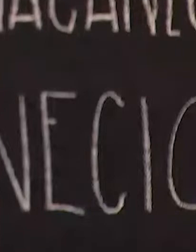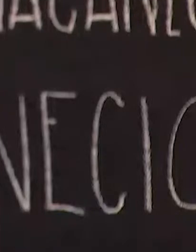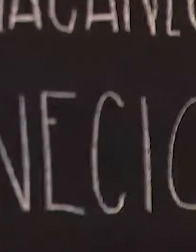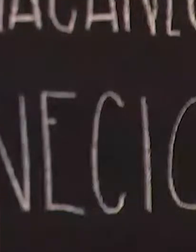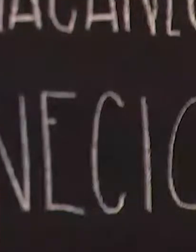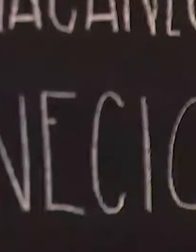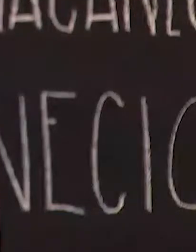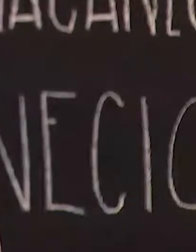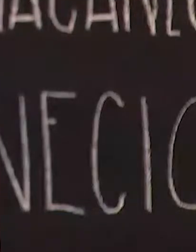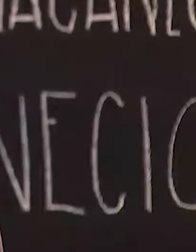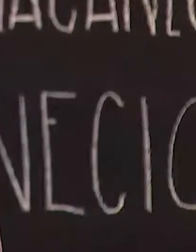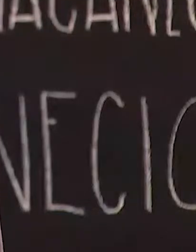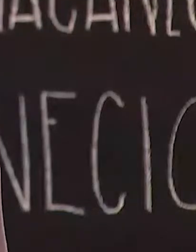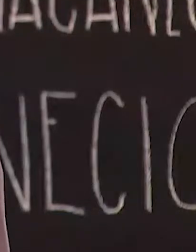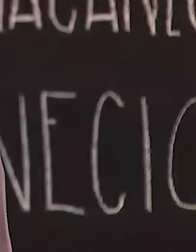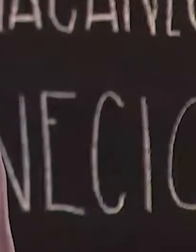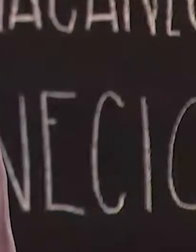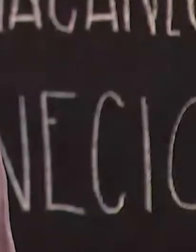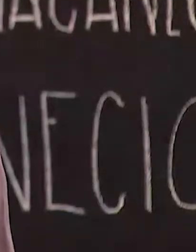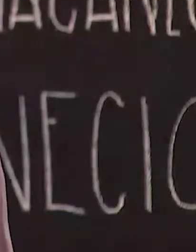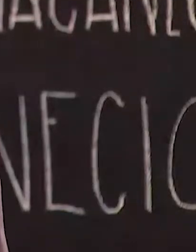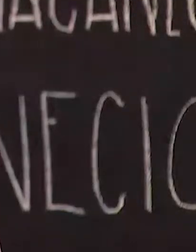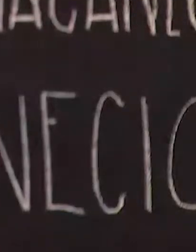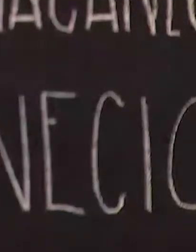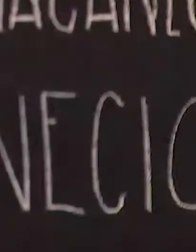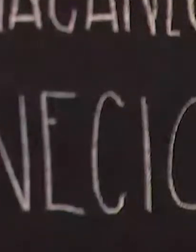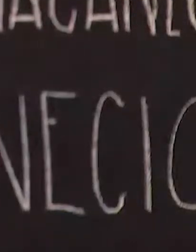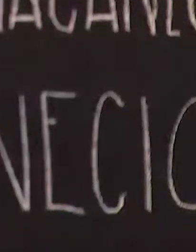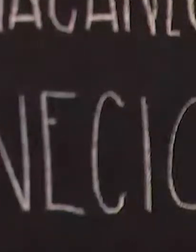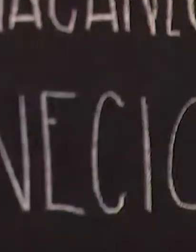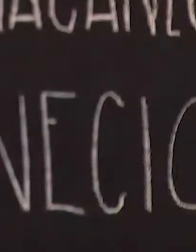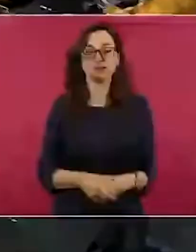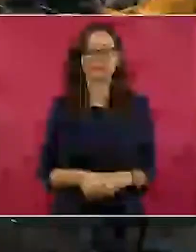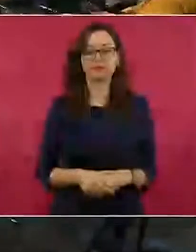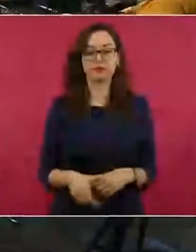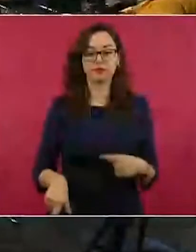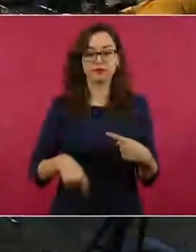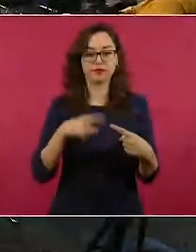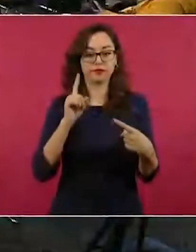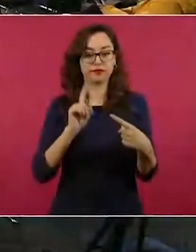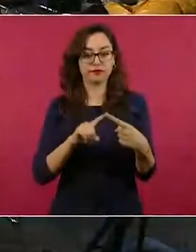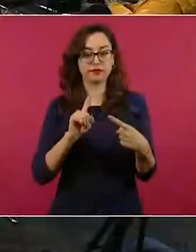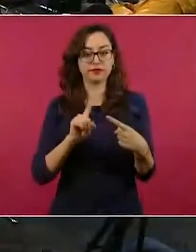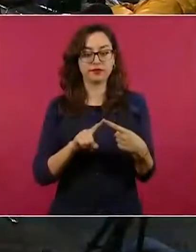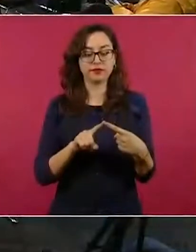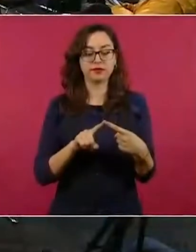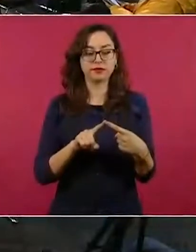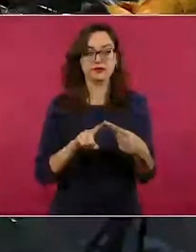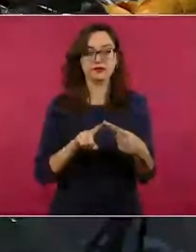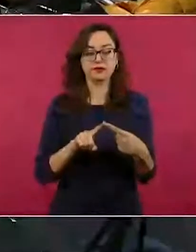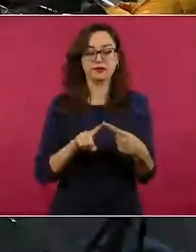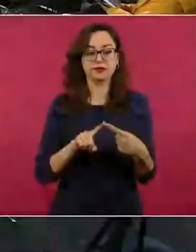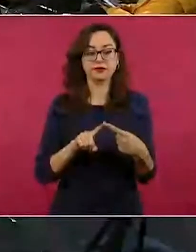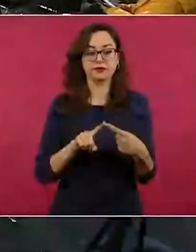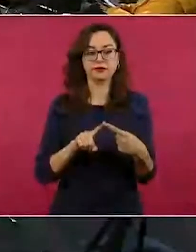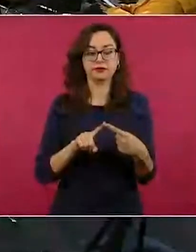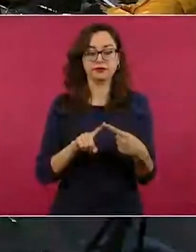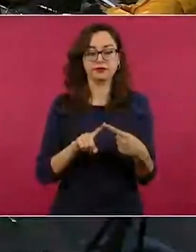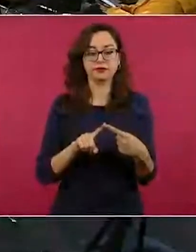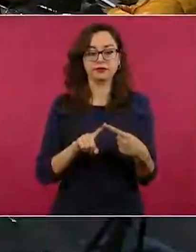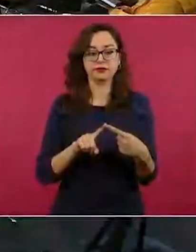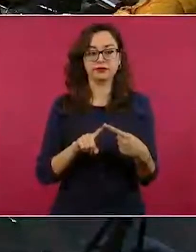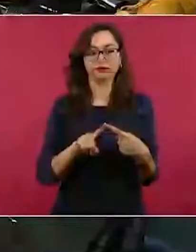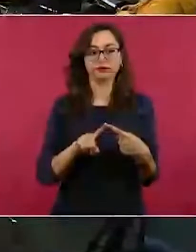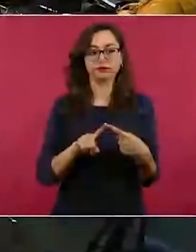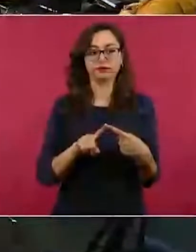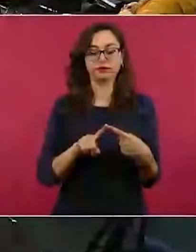que ya establecen de qué manera debe ser el tema de las remuneraciones. Se considera remuneración